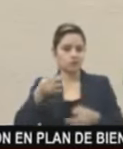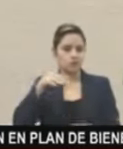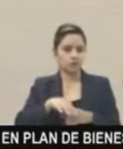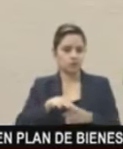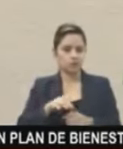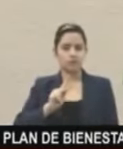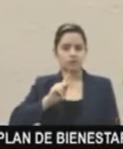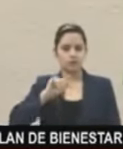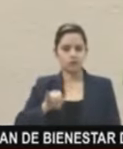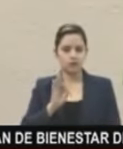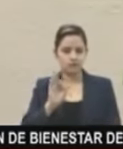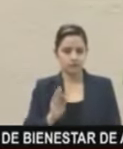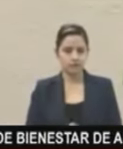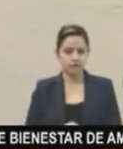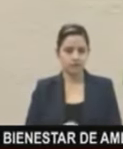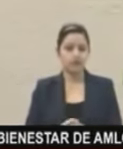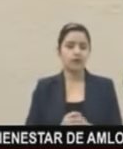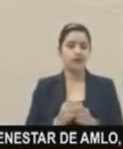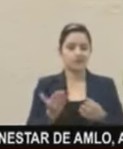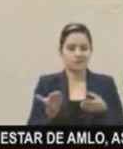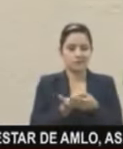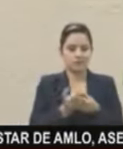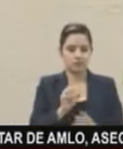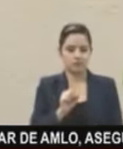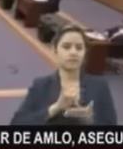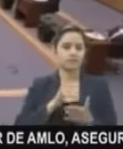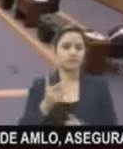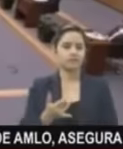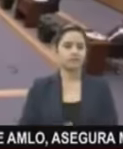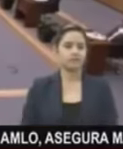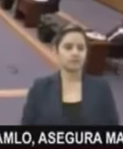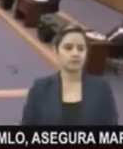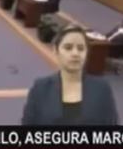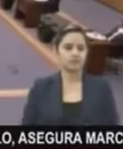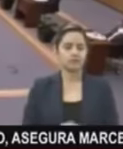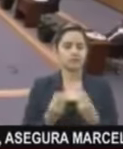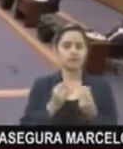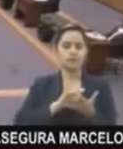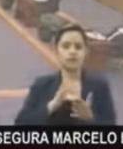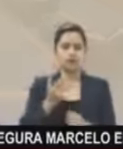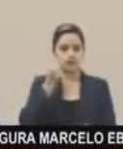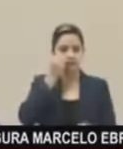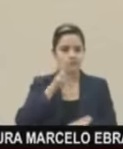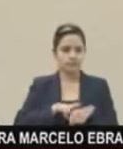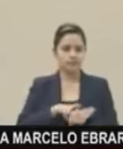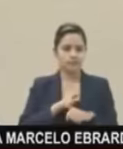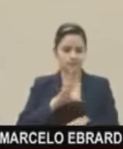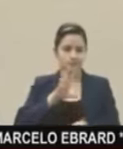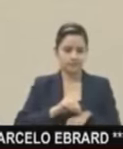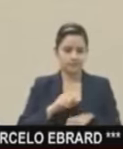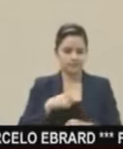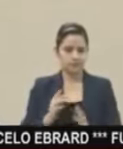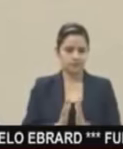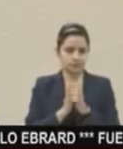un mandato que es llevar a cabo esta revocación o esta consulta para revocación de mandato, que además hoy,